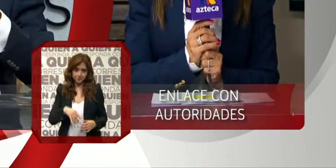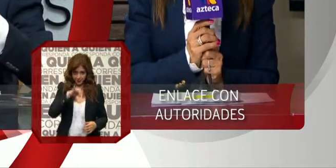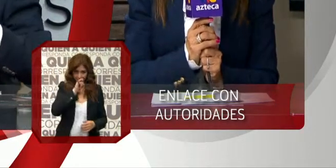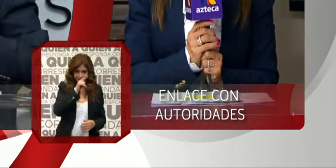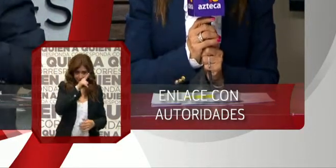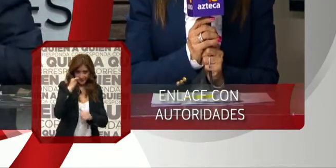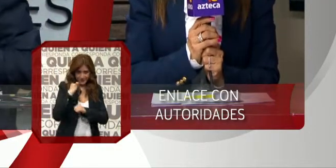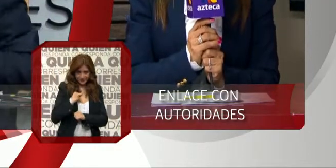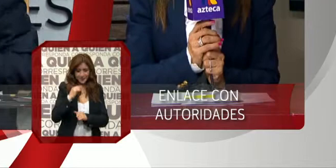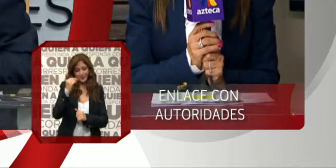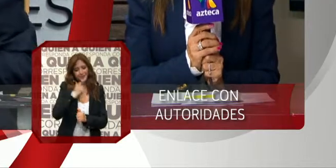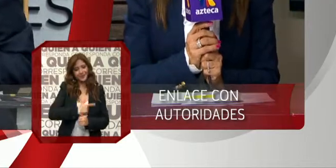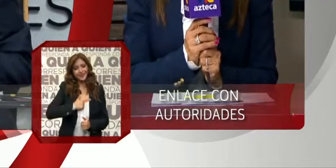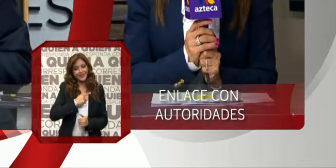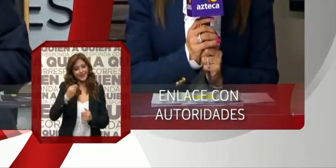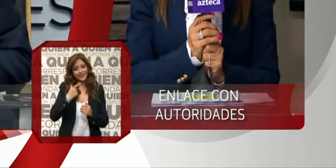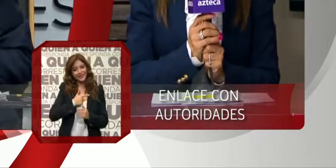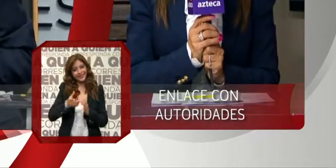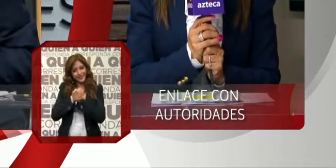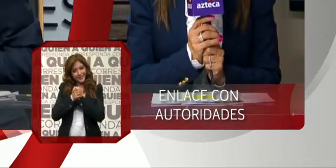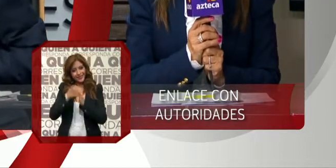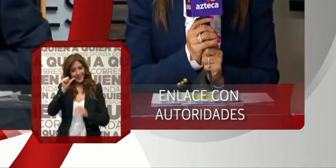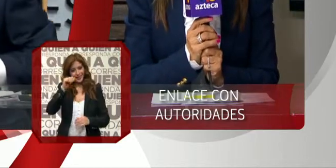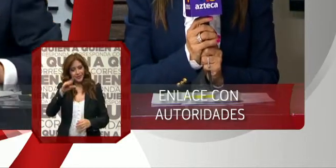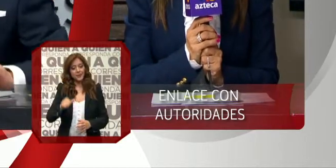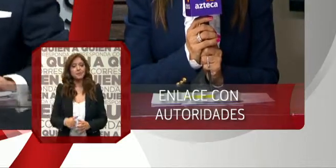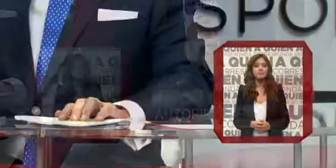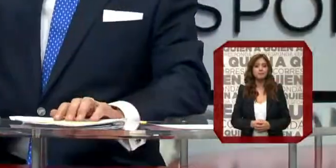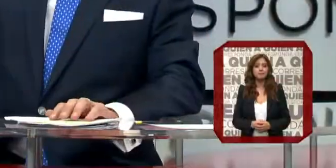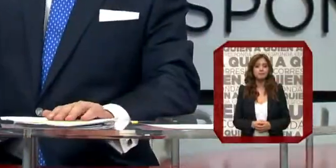supuesto. Con mucho gusto, señor. Saludarte. Igualmente, señor, un placer.